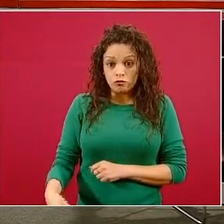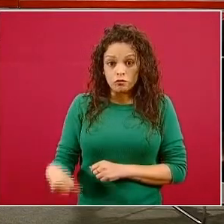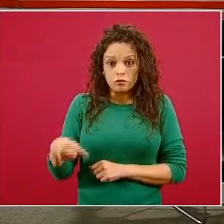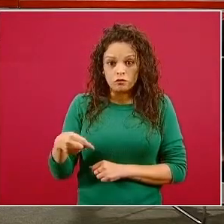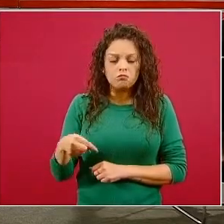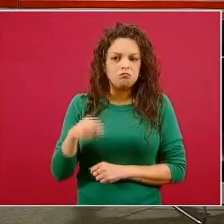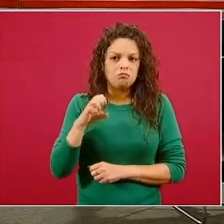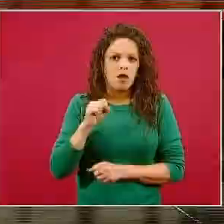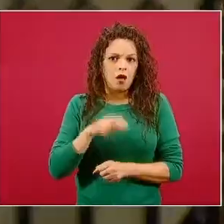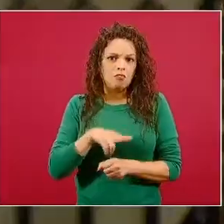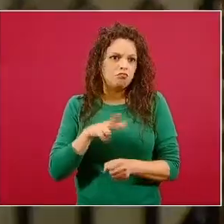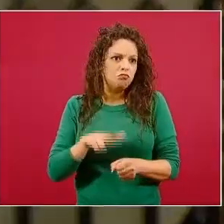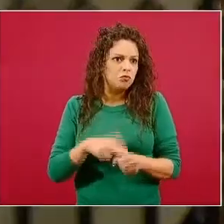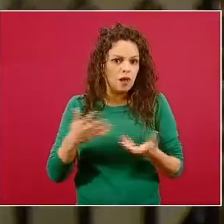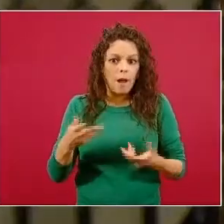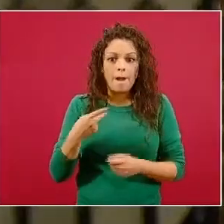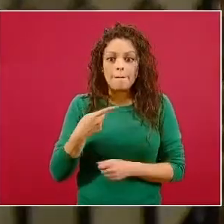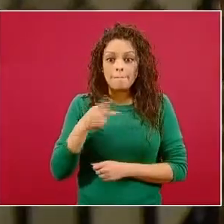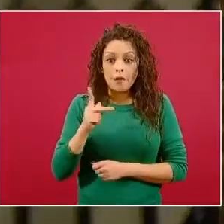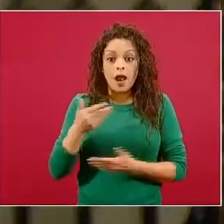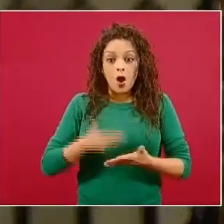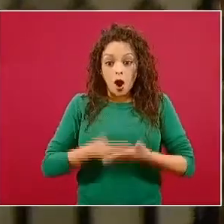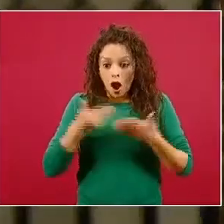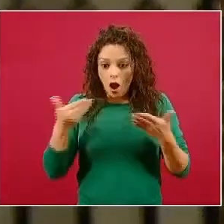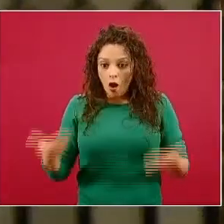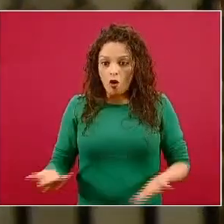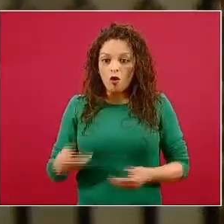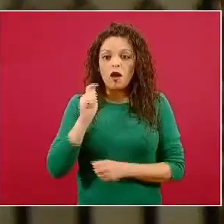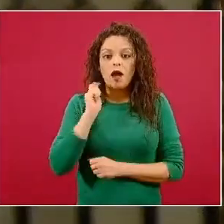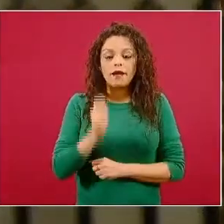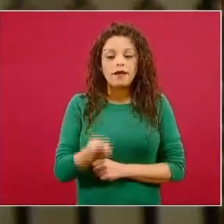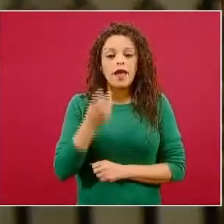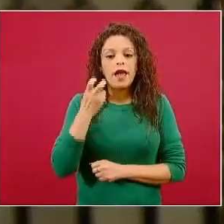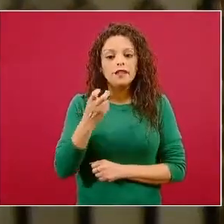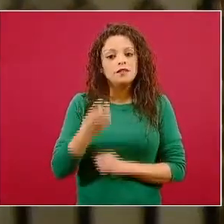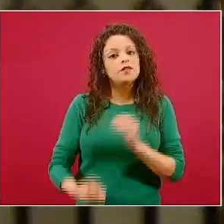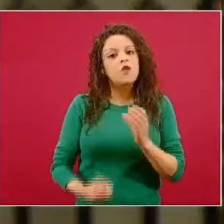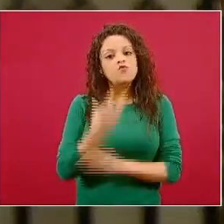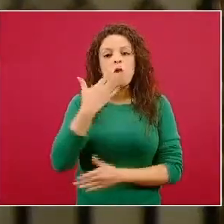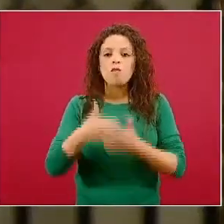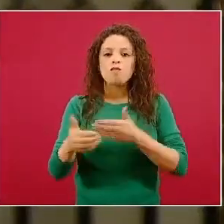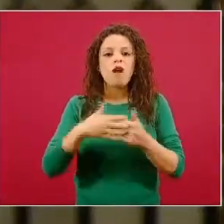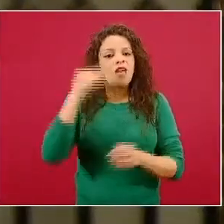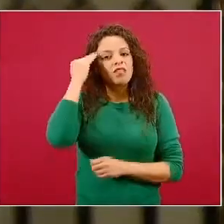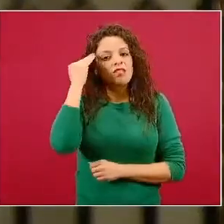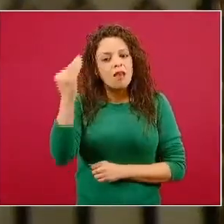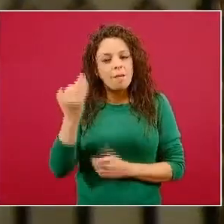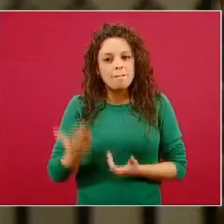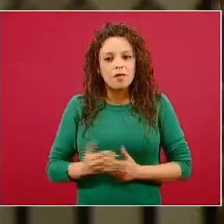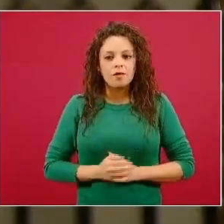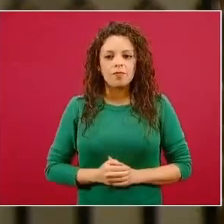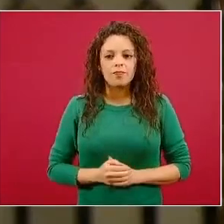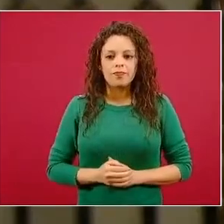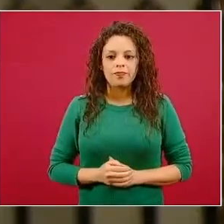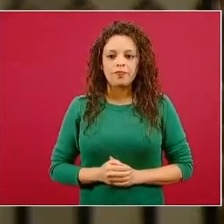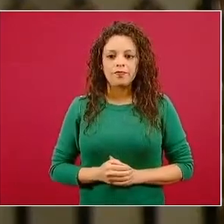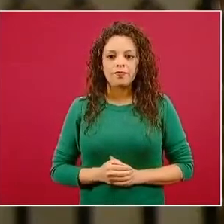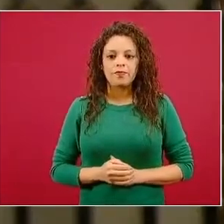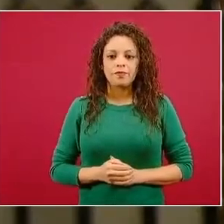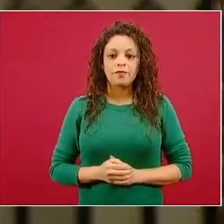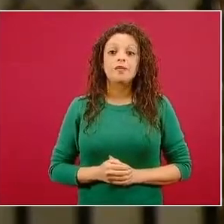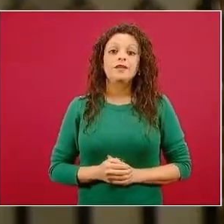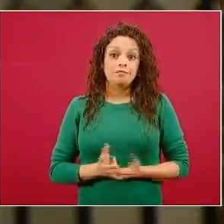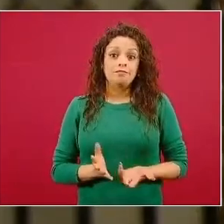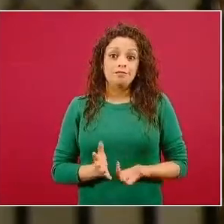común. Ahora que estamos en esta época moderna, ya me toca ser padre de